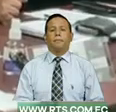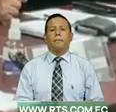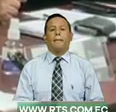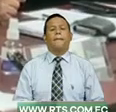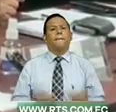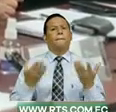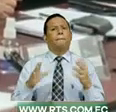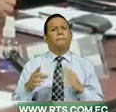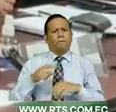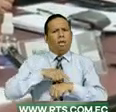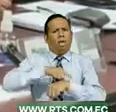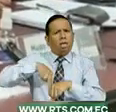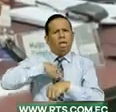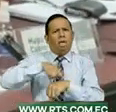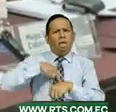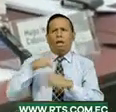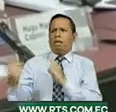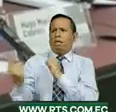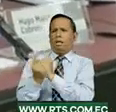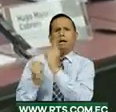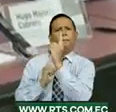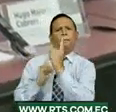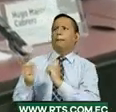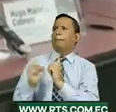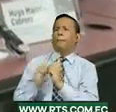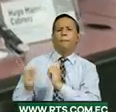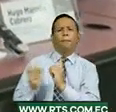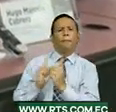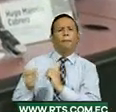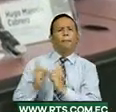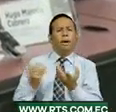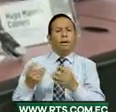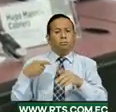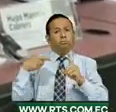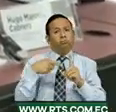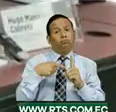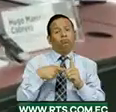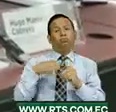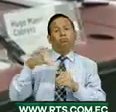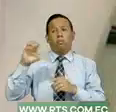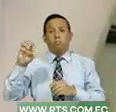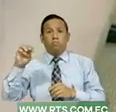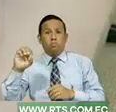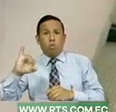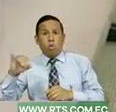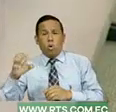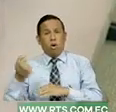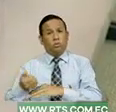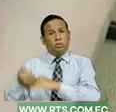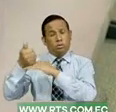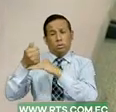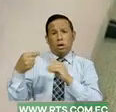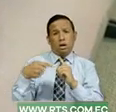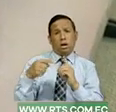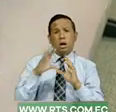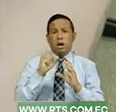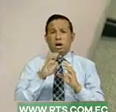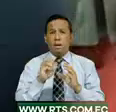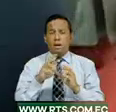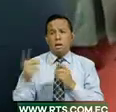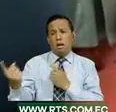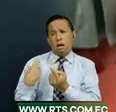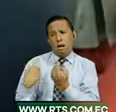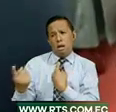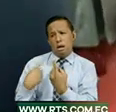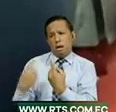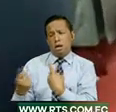Horas el ministro de Transporte Marcelo Cabrera y de Gobierno César Monge escucharon cada uno de los puntos que ellos llevaron en carpeta, cuatro